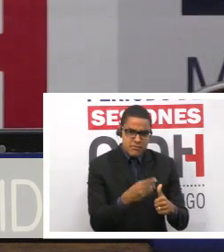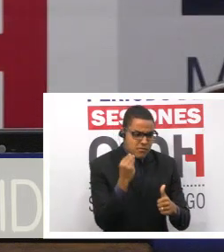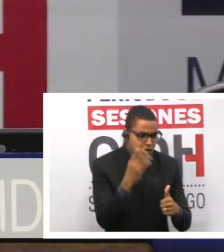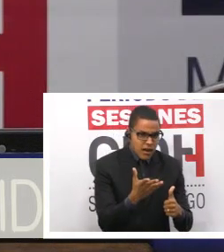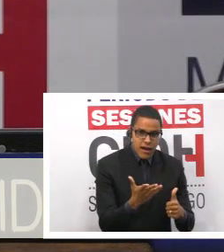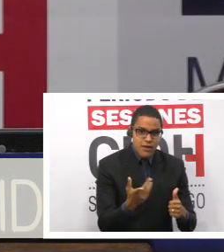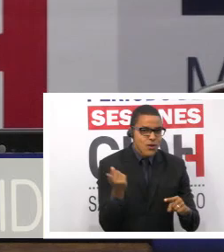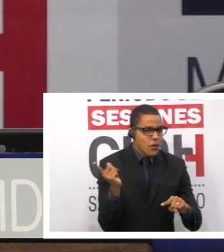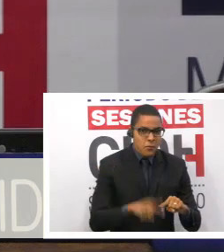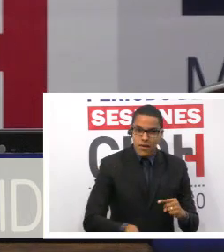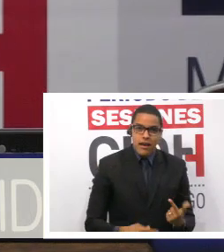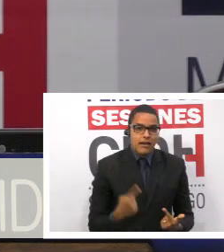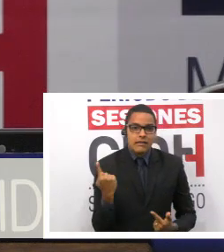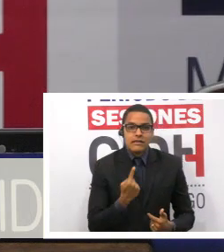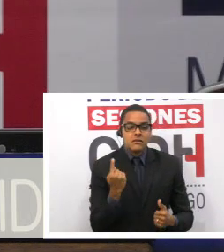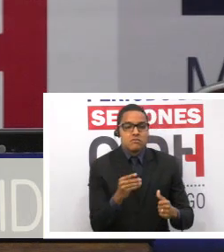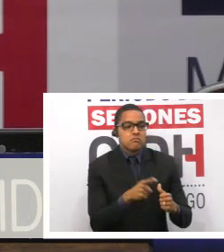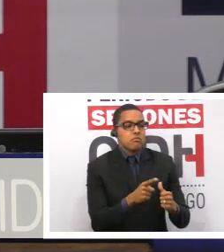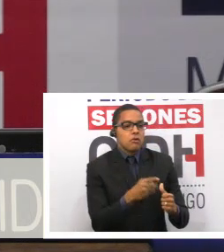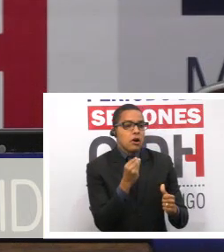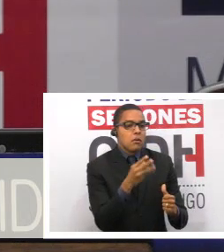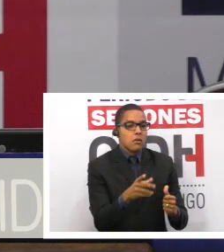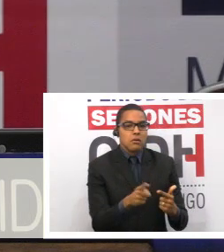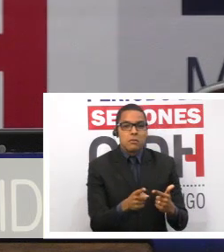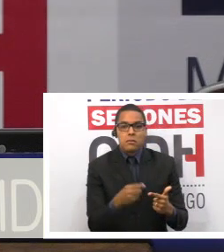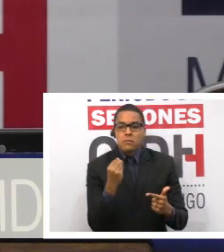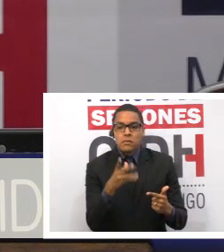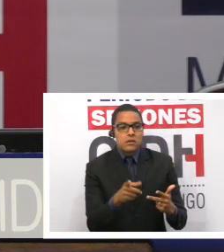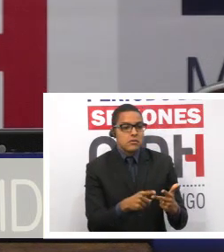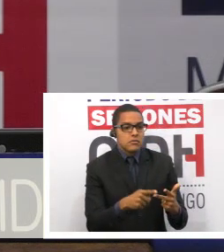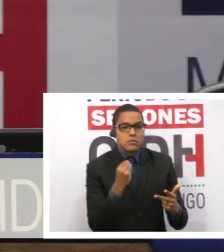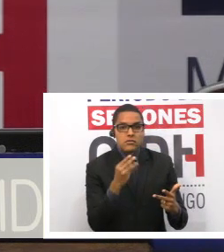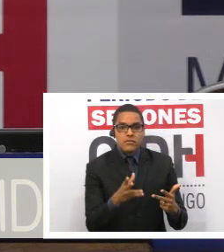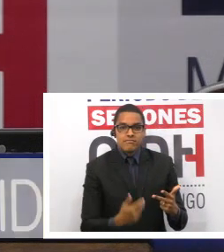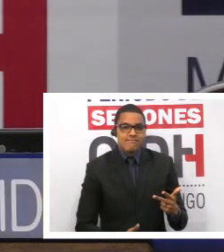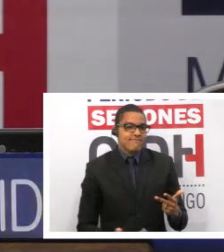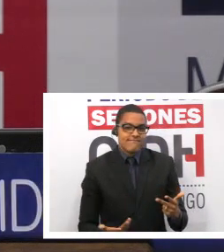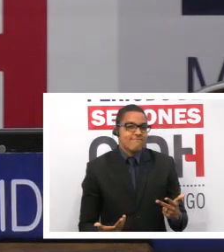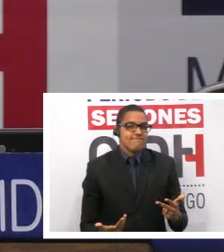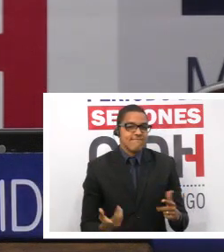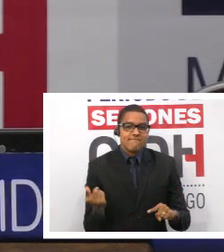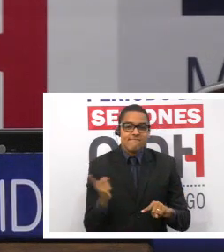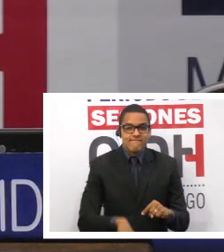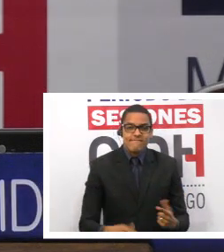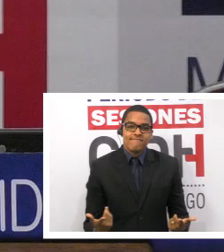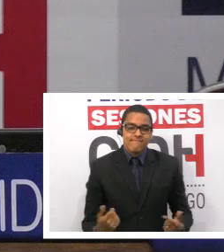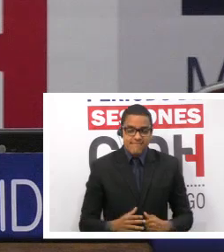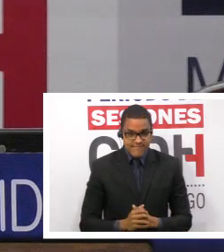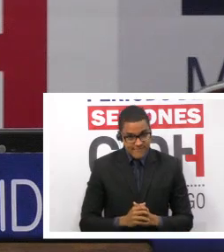ancho infórmate antes en el monstruo bots